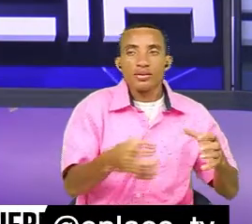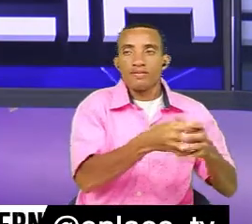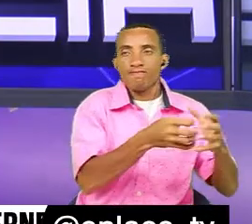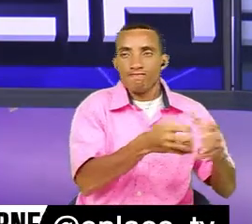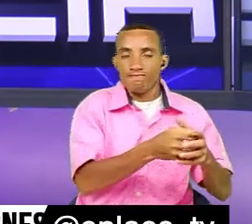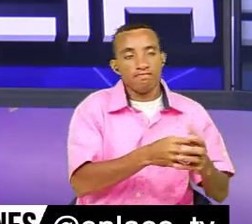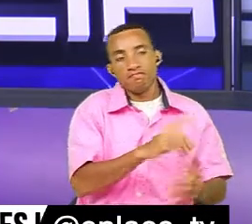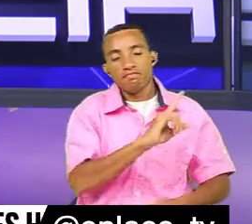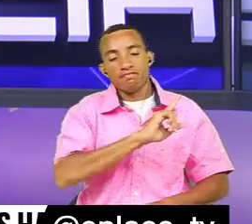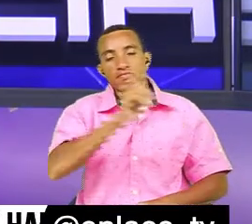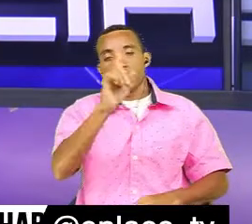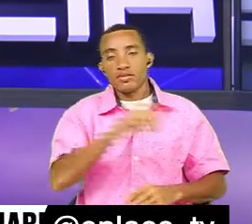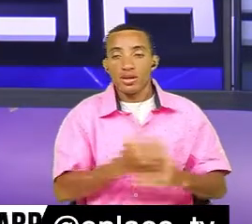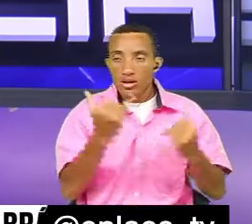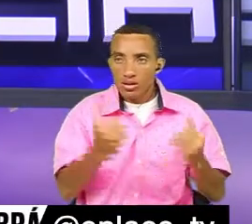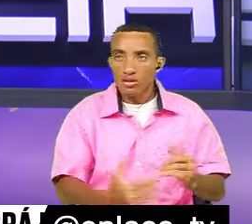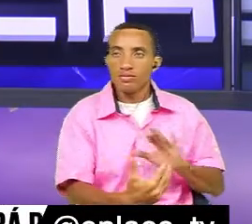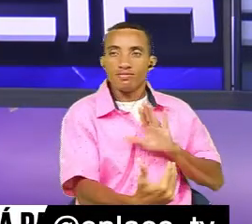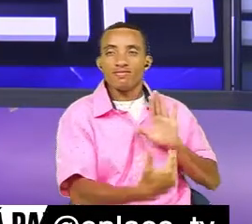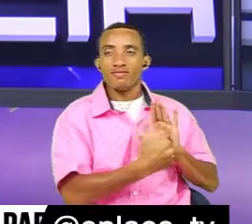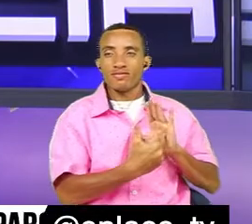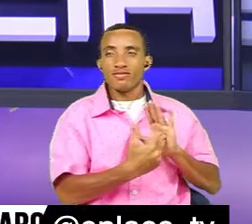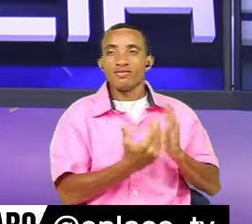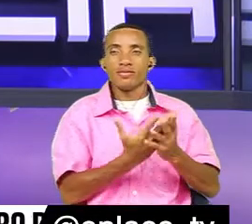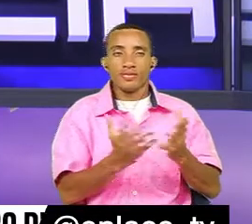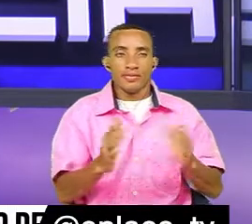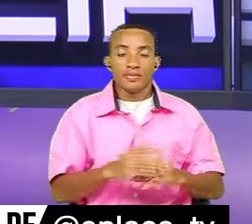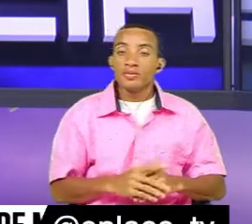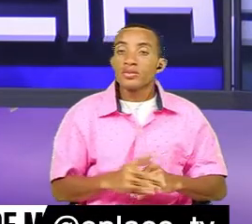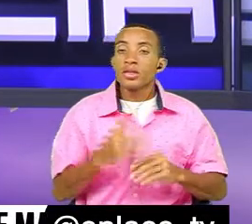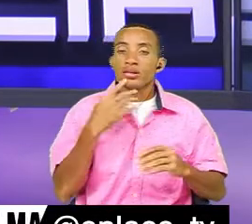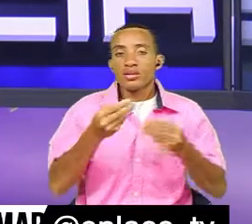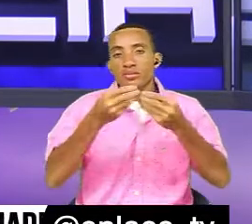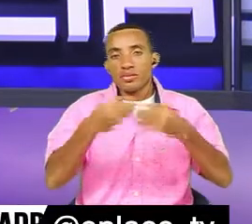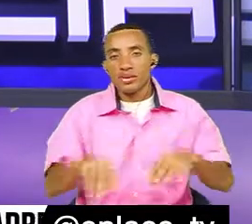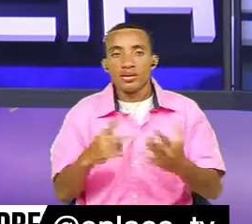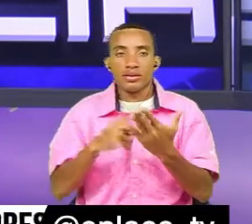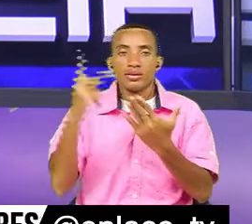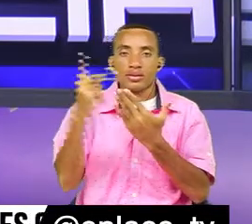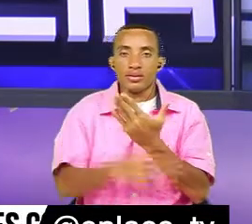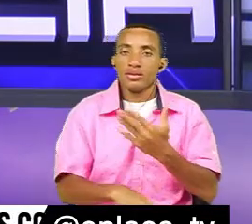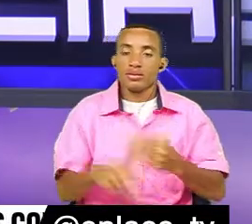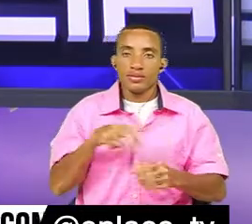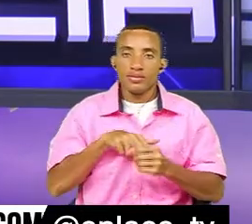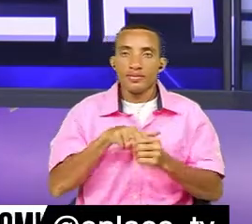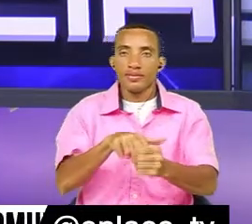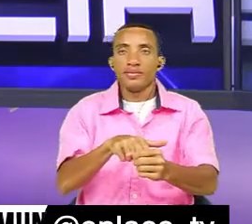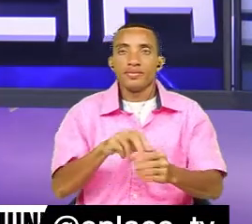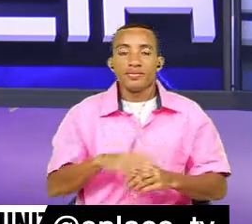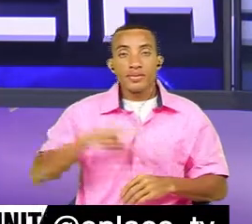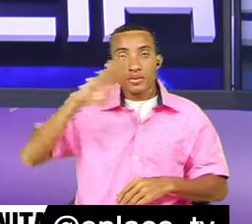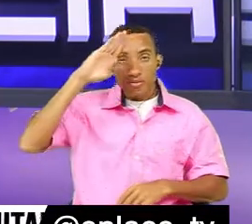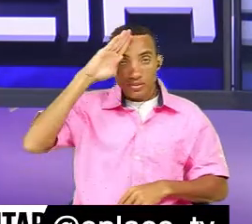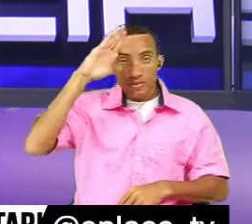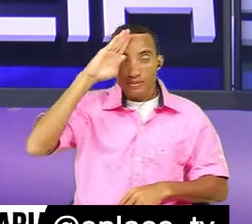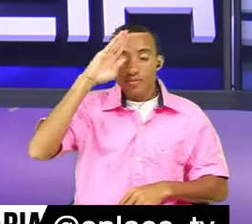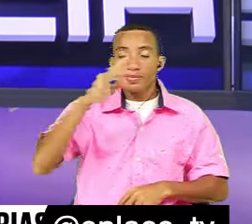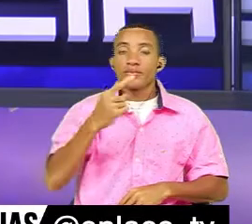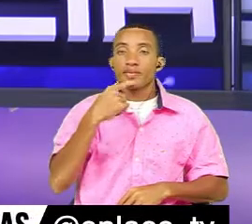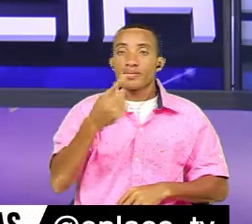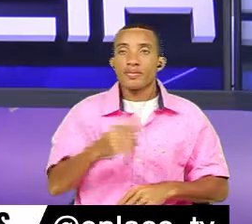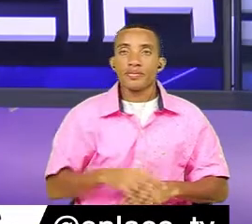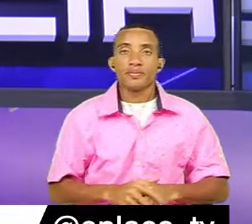Bermeja, ahora es objeto de retaliaciones como la pérdida de algunos contratos de transporte. La policía se pronuncia por esta